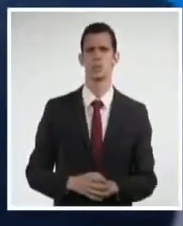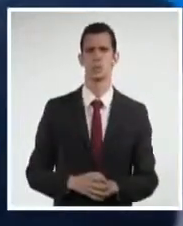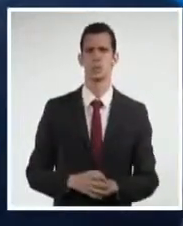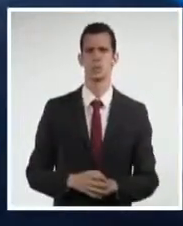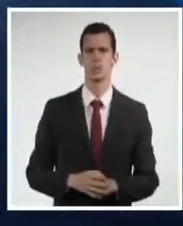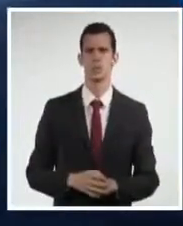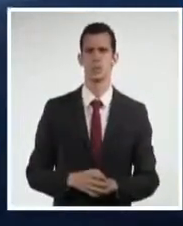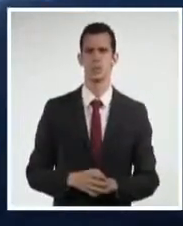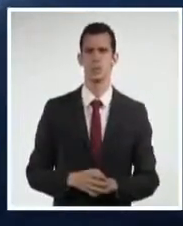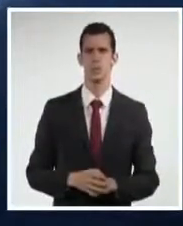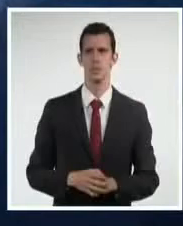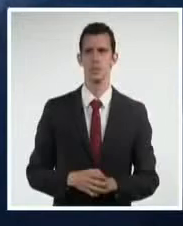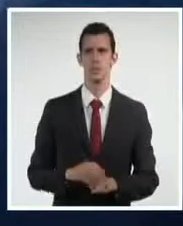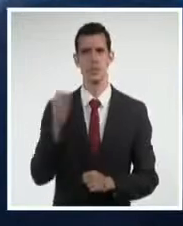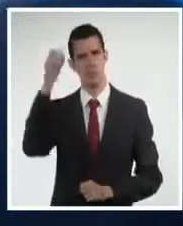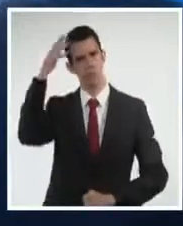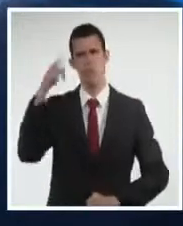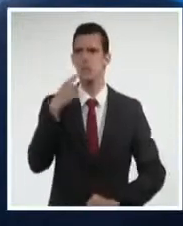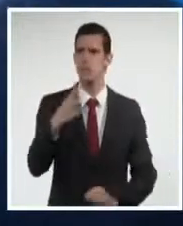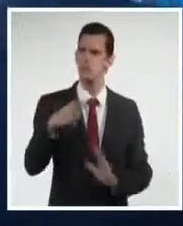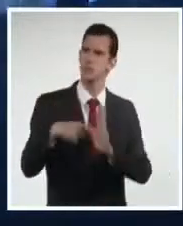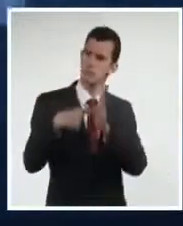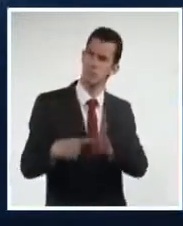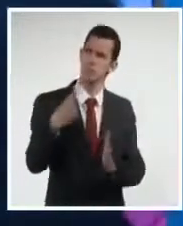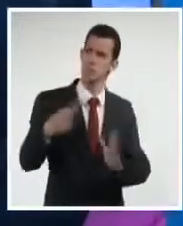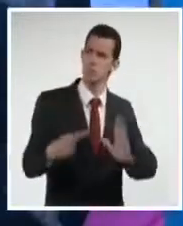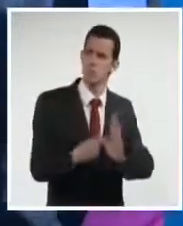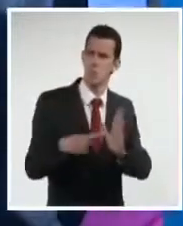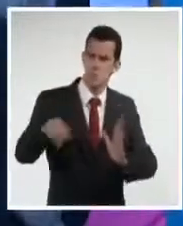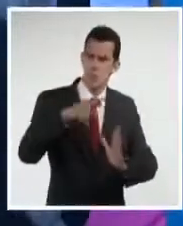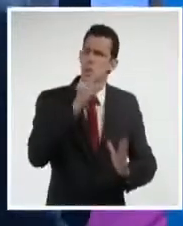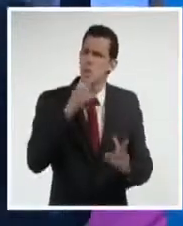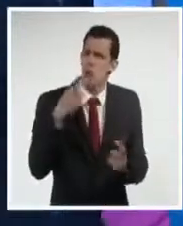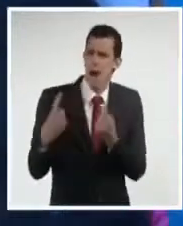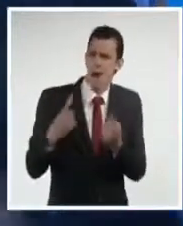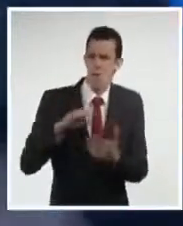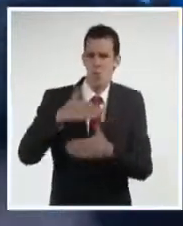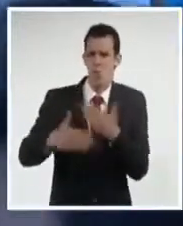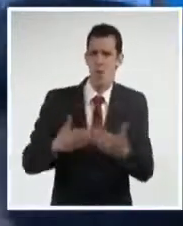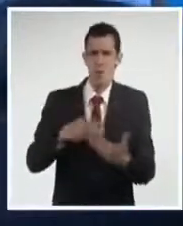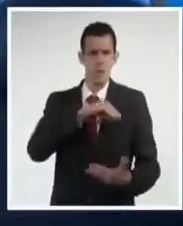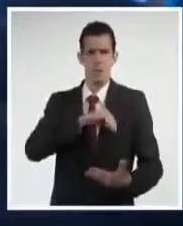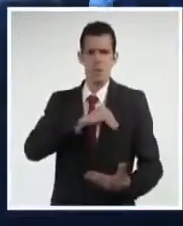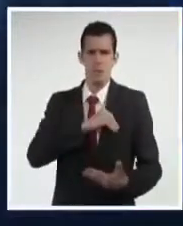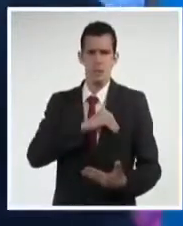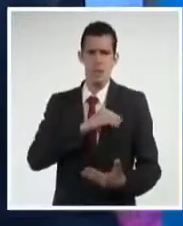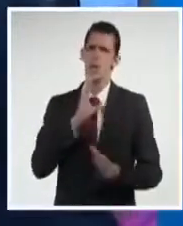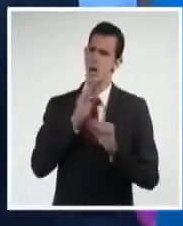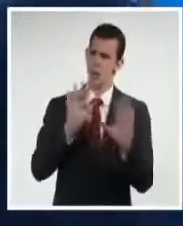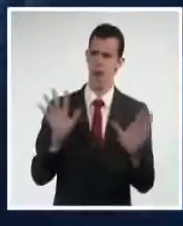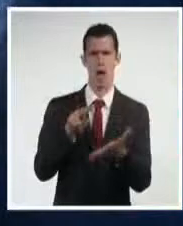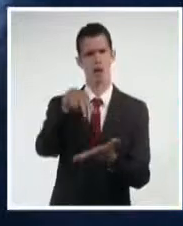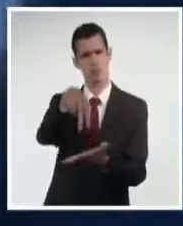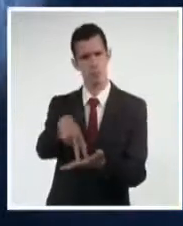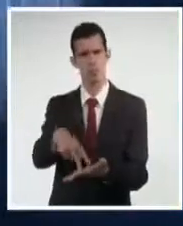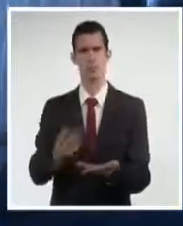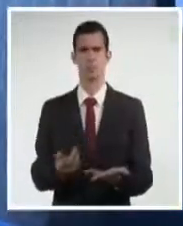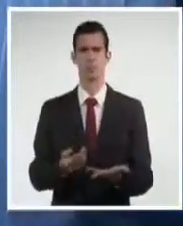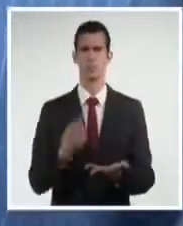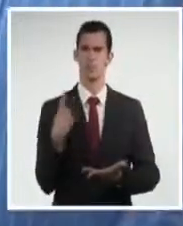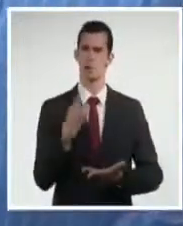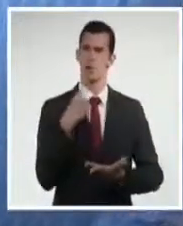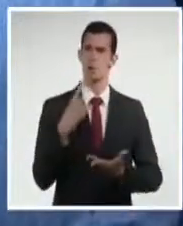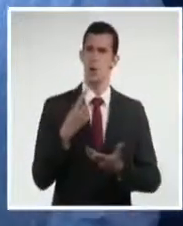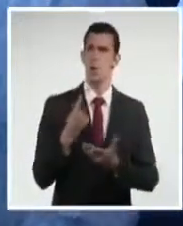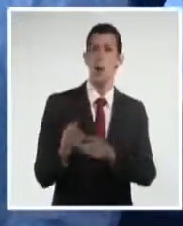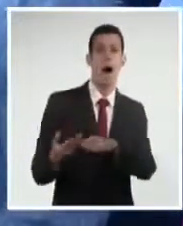proponer, ¿de acuerdo? Aquí explicaron de que todo esto se planteó hacer a partir de un diagnóstico que hubo en la